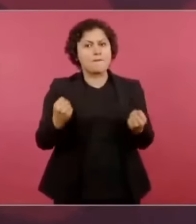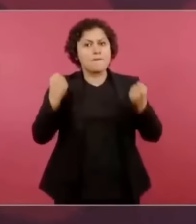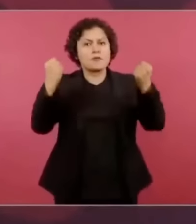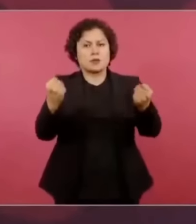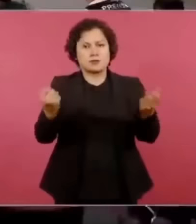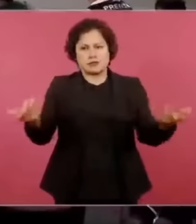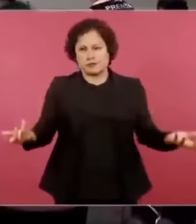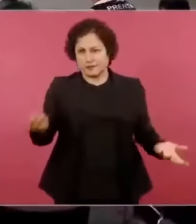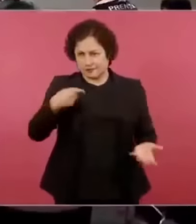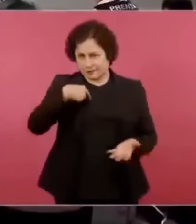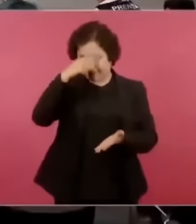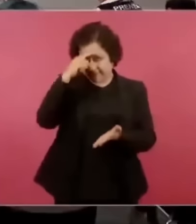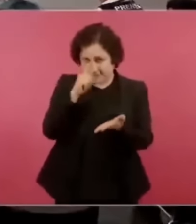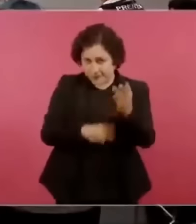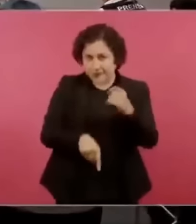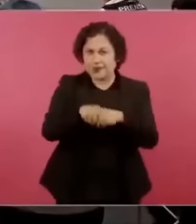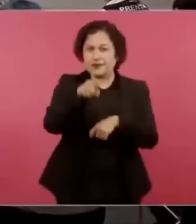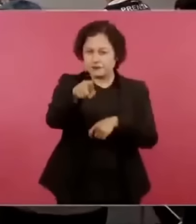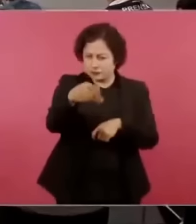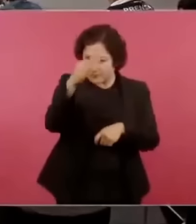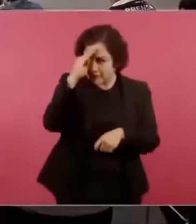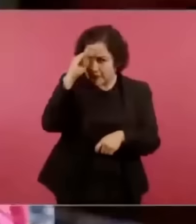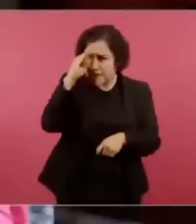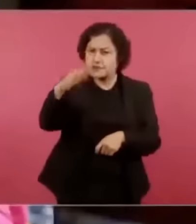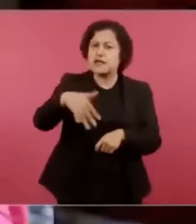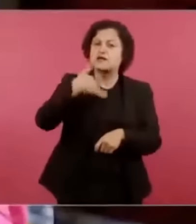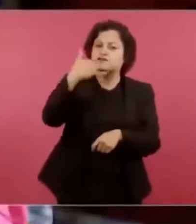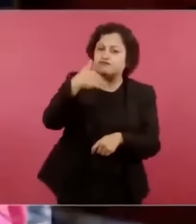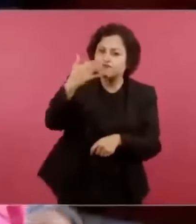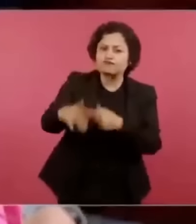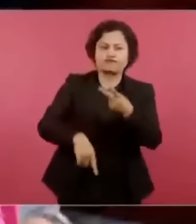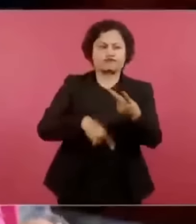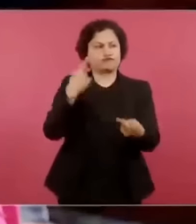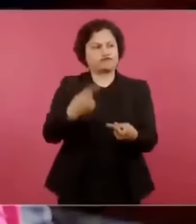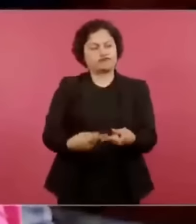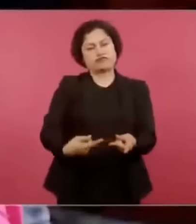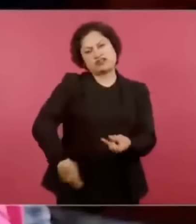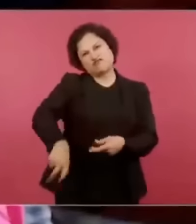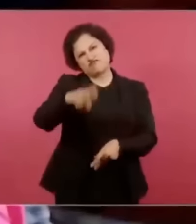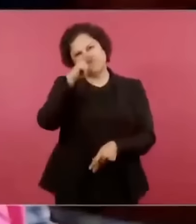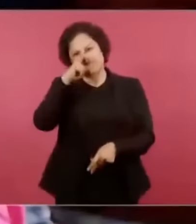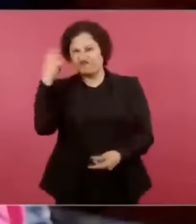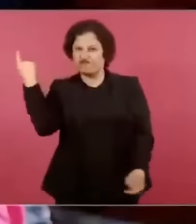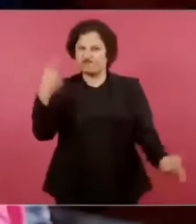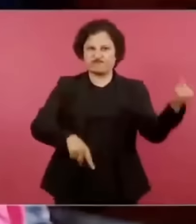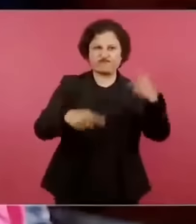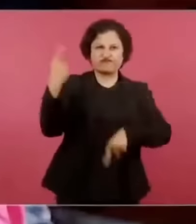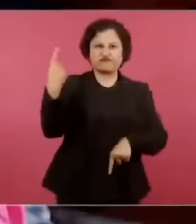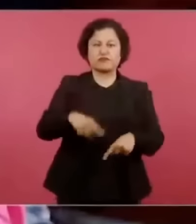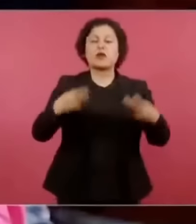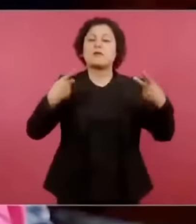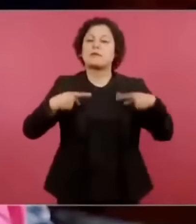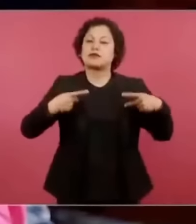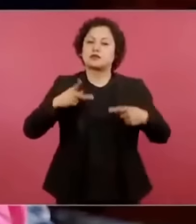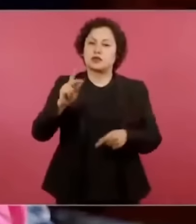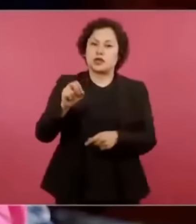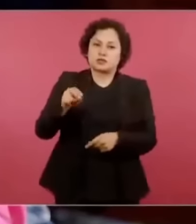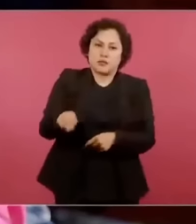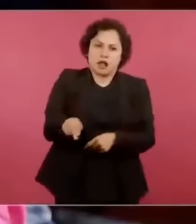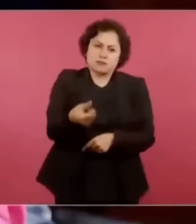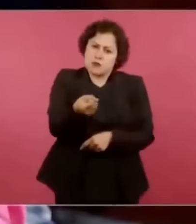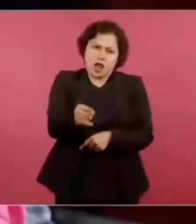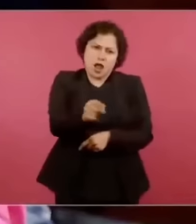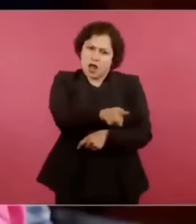la corrupción, la prepotencia con que se conduce la gente del PAN, porque así han sido siempre los gobiernos del PAN,